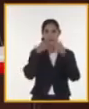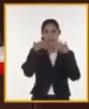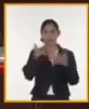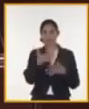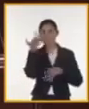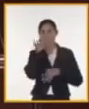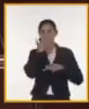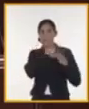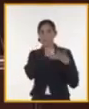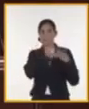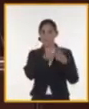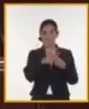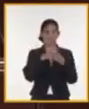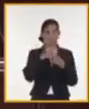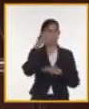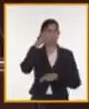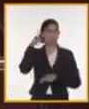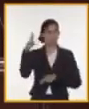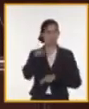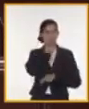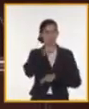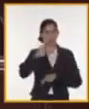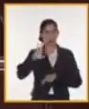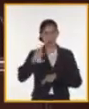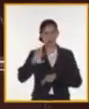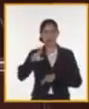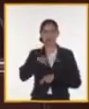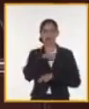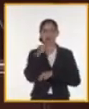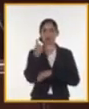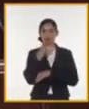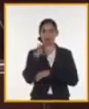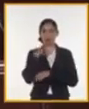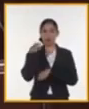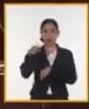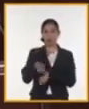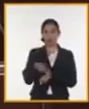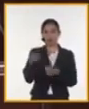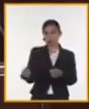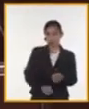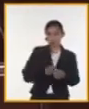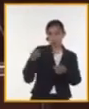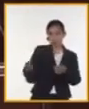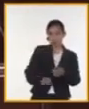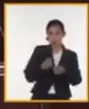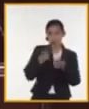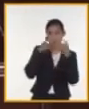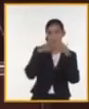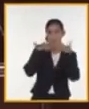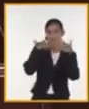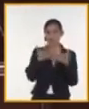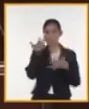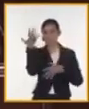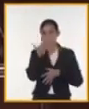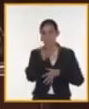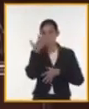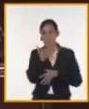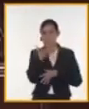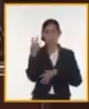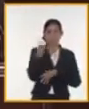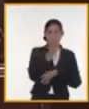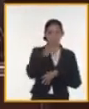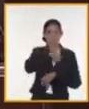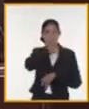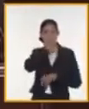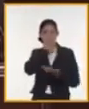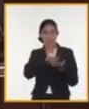en el 128 aniversario de su caída en combate. Patriota excepcional, hijo de León y de Leona, como lo